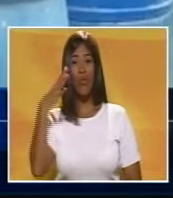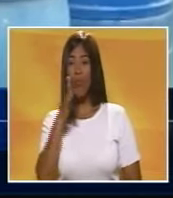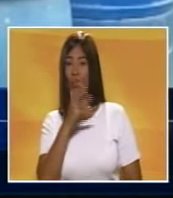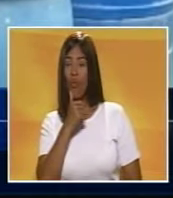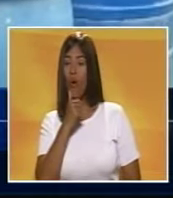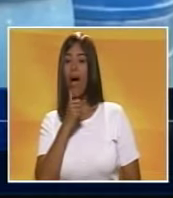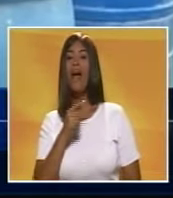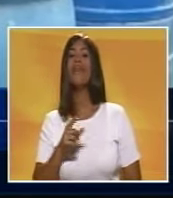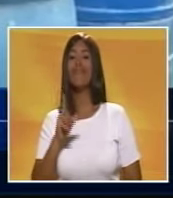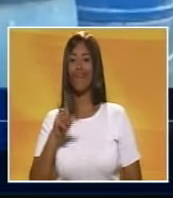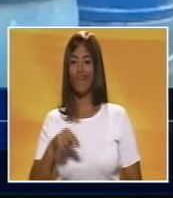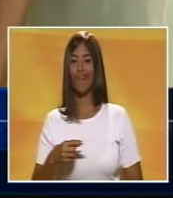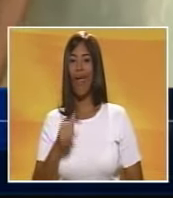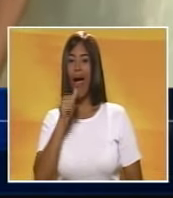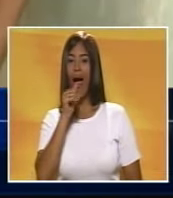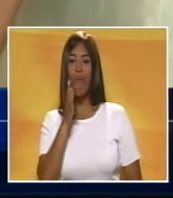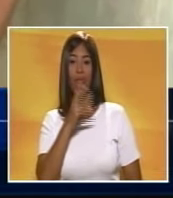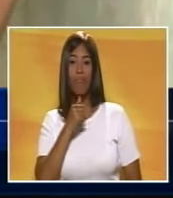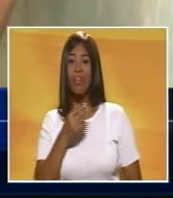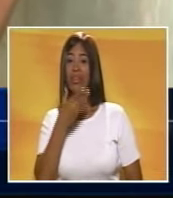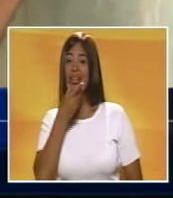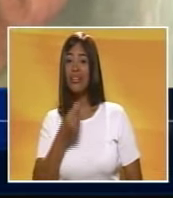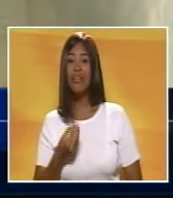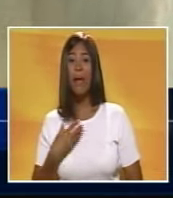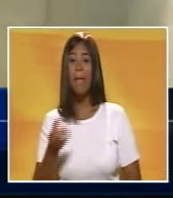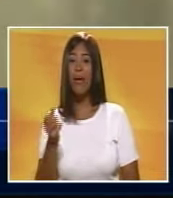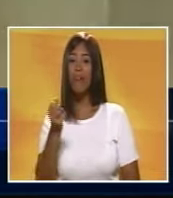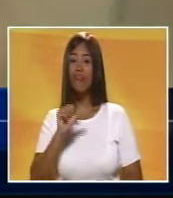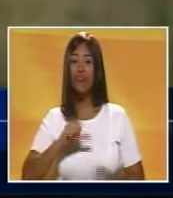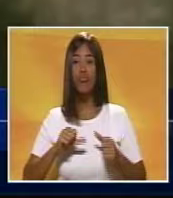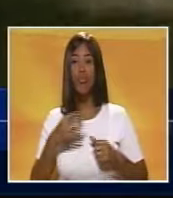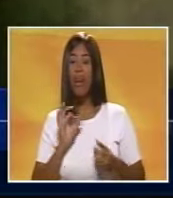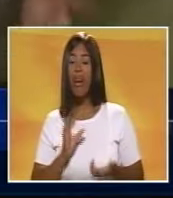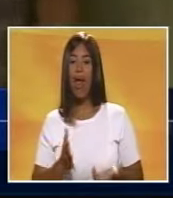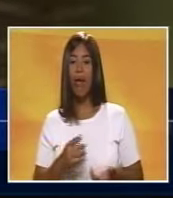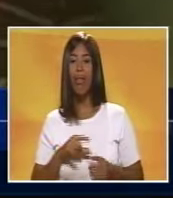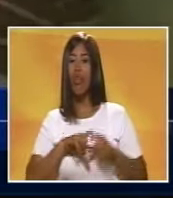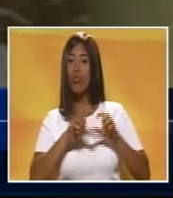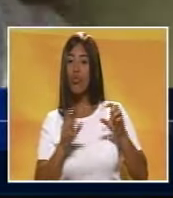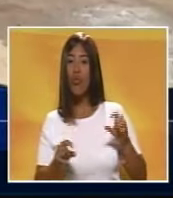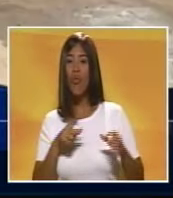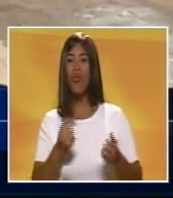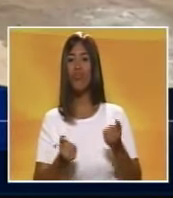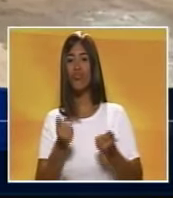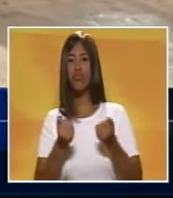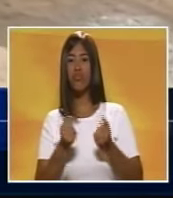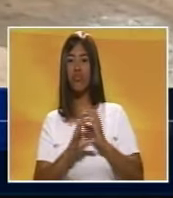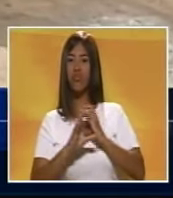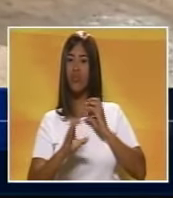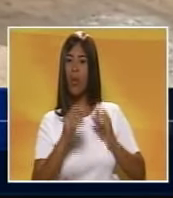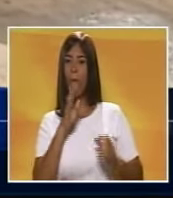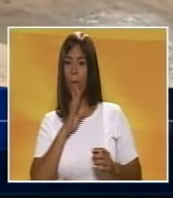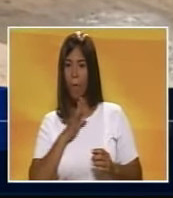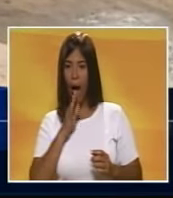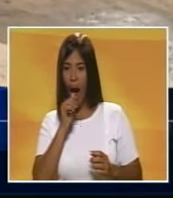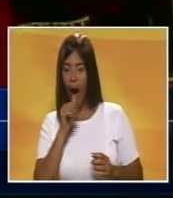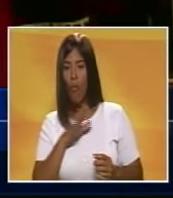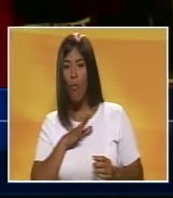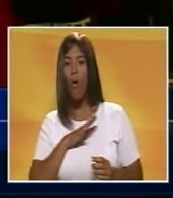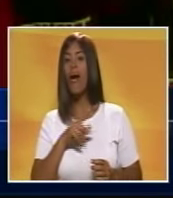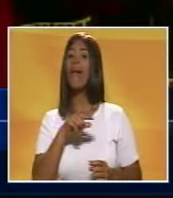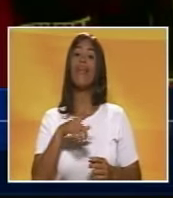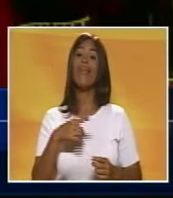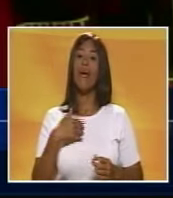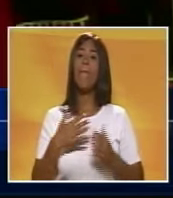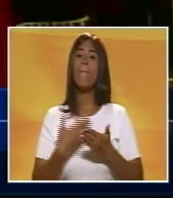agua. Hay quienes desde diciembre no reciben el vital líquido por tubería. La opción de los camiones cisternas resulta impagable. Ruegan a